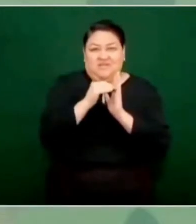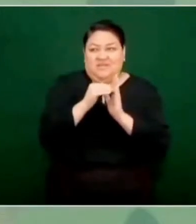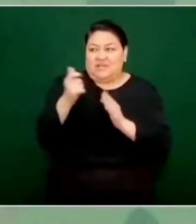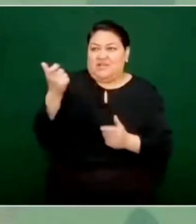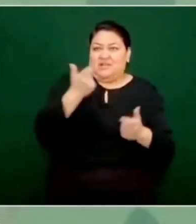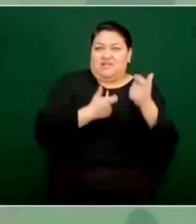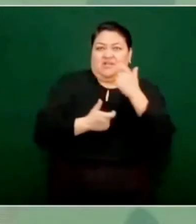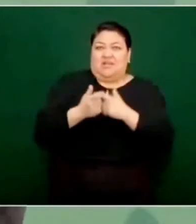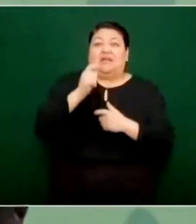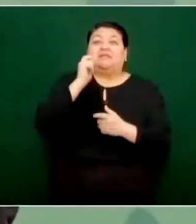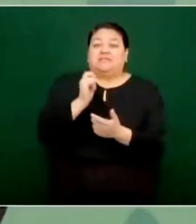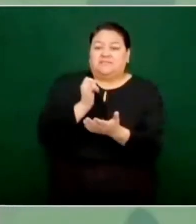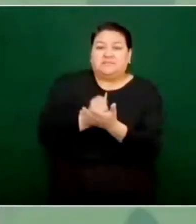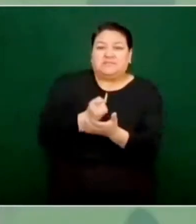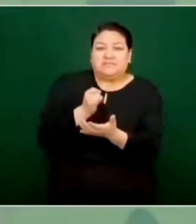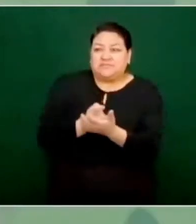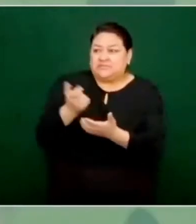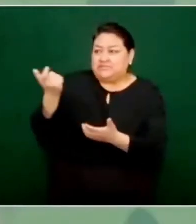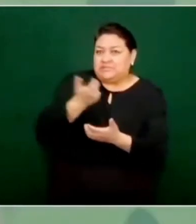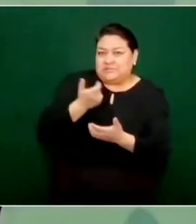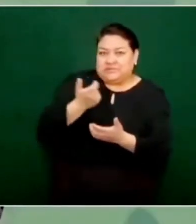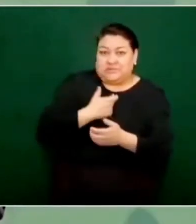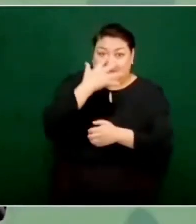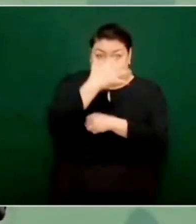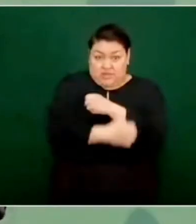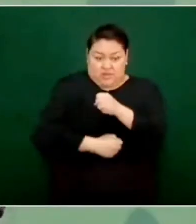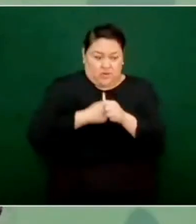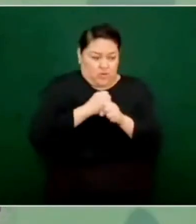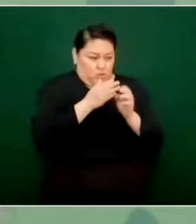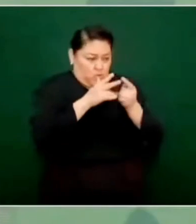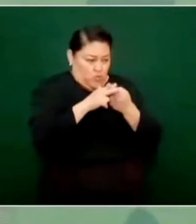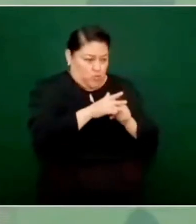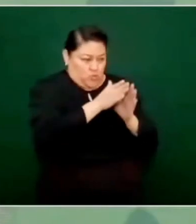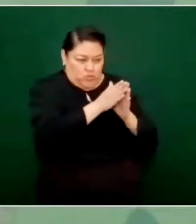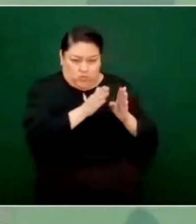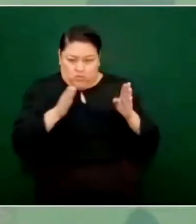Ha habido un incremento en 5 años de